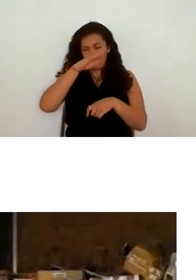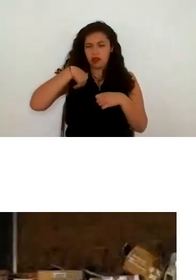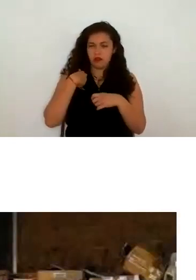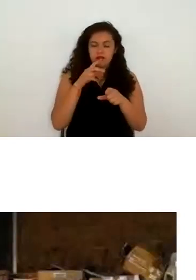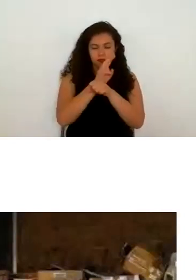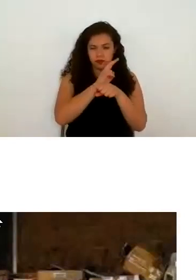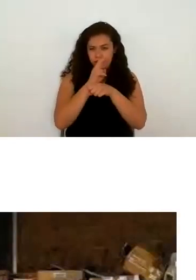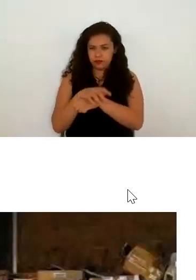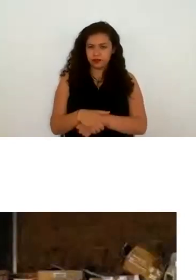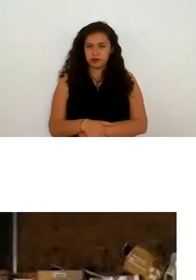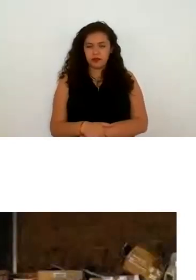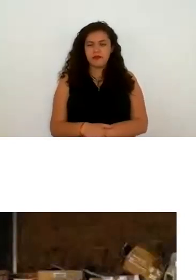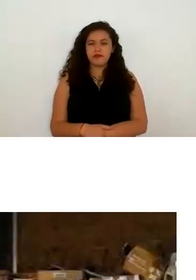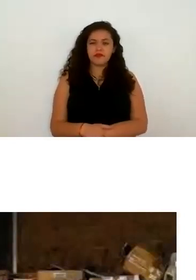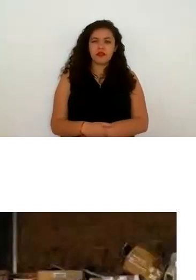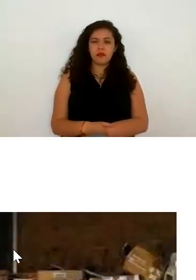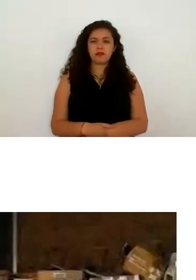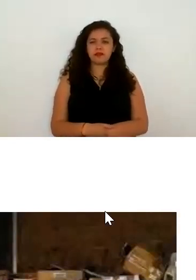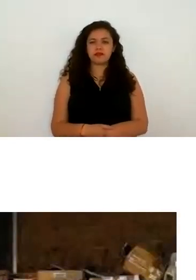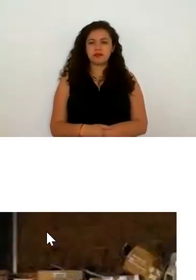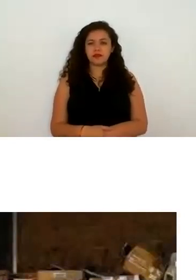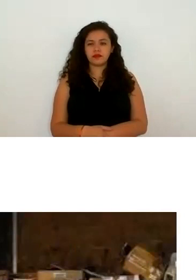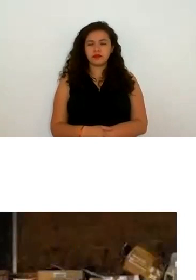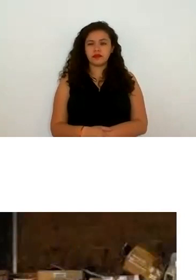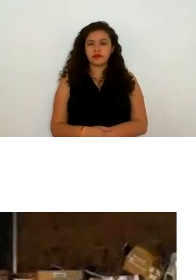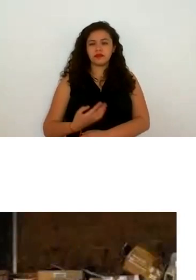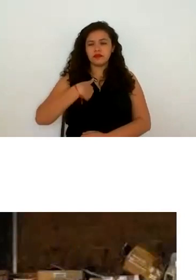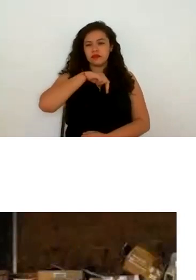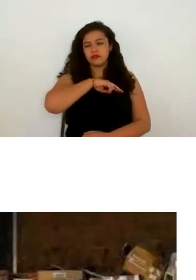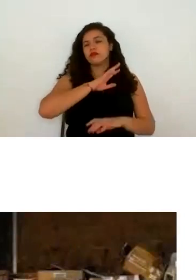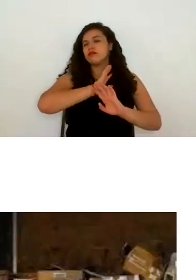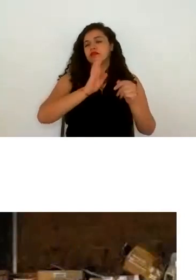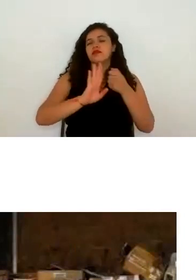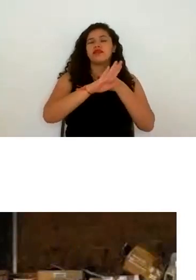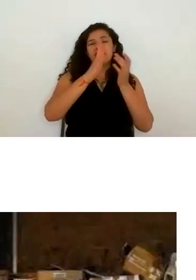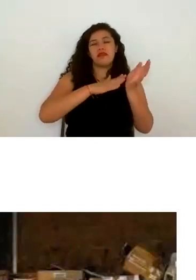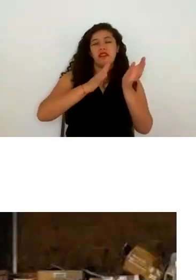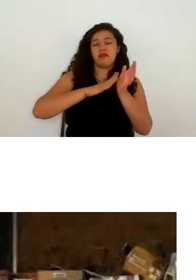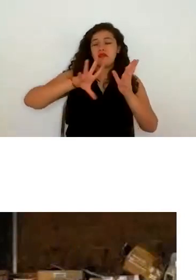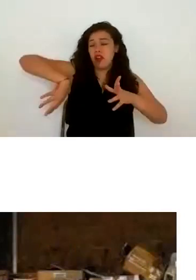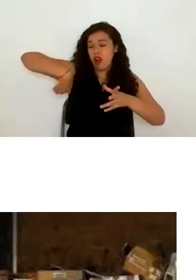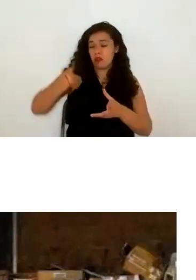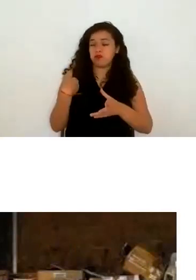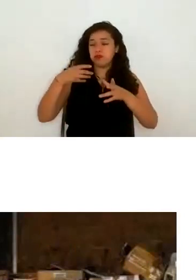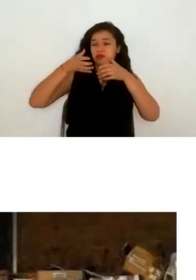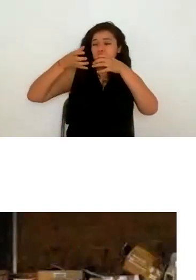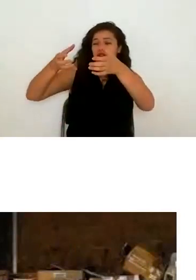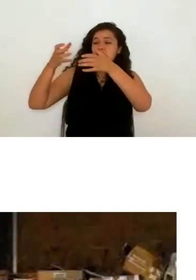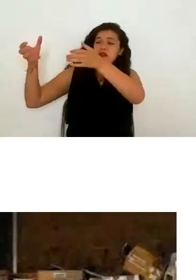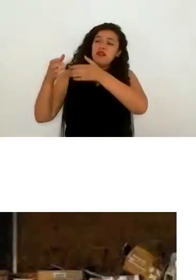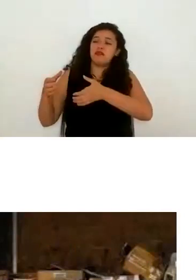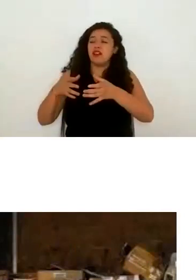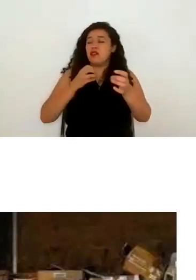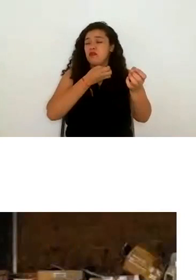conservación? Pues que evitemos en su momento solamente acumular en un espacio sin un control. Lo